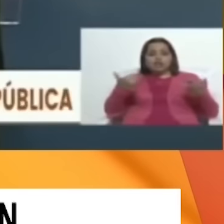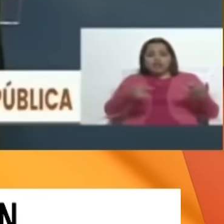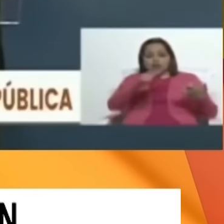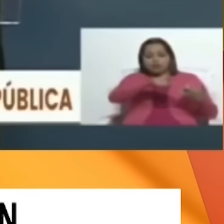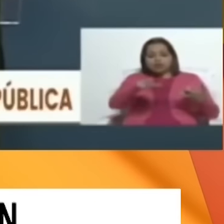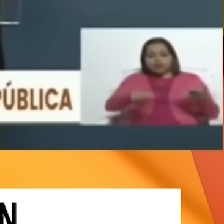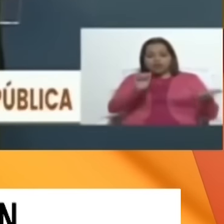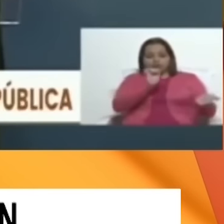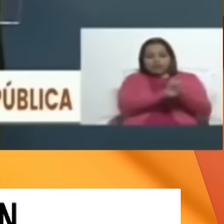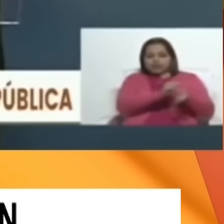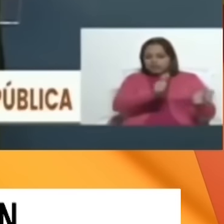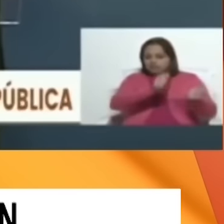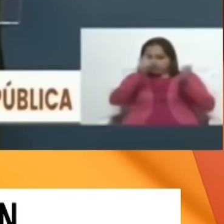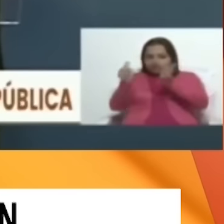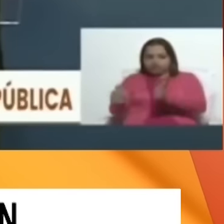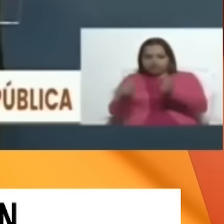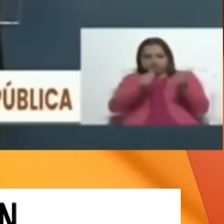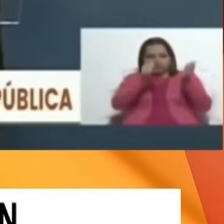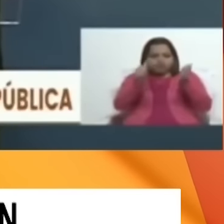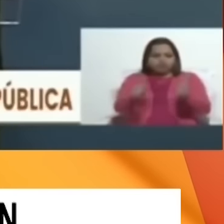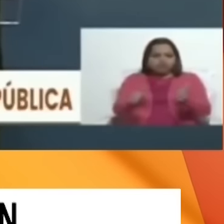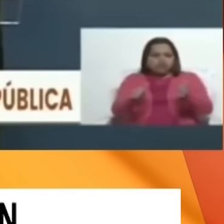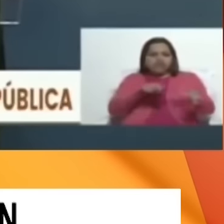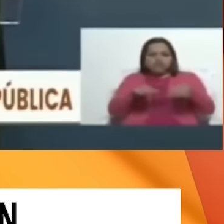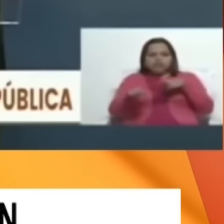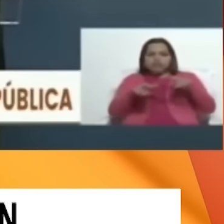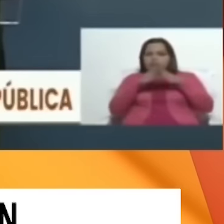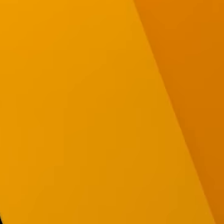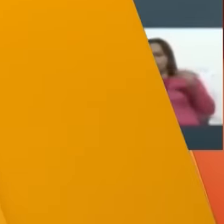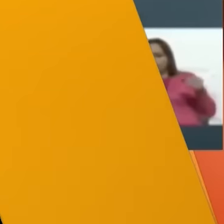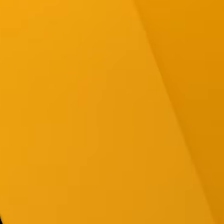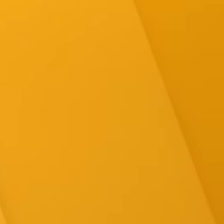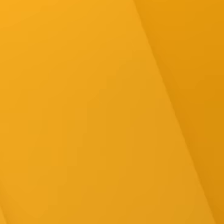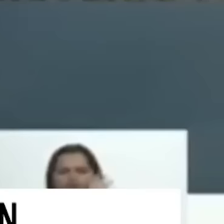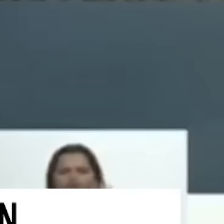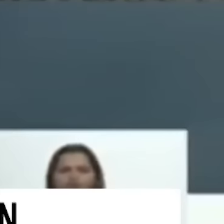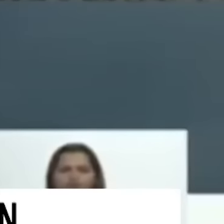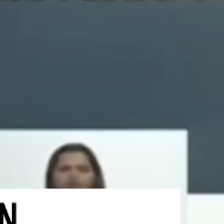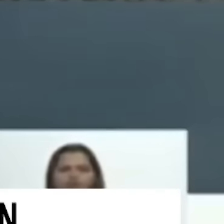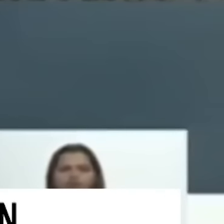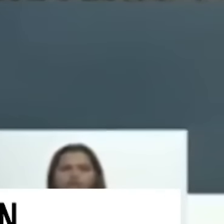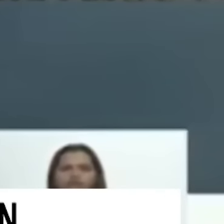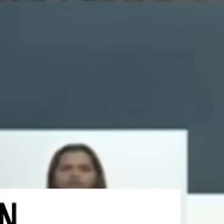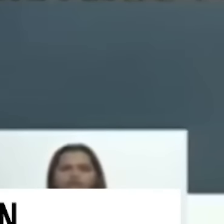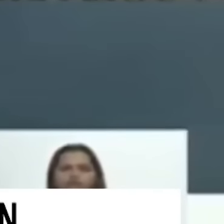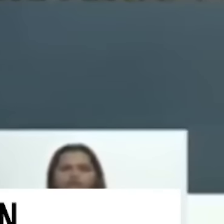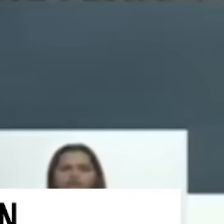para una elección. Esto fue lo que dijo el fiscal. Y quiero